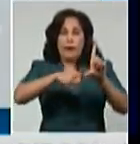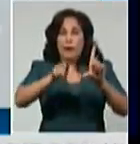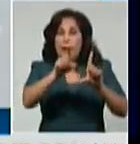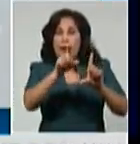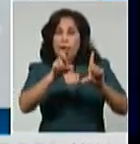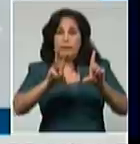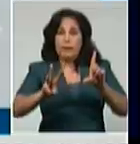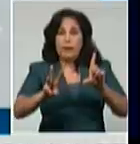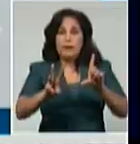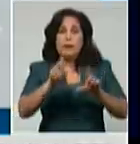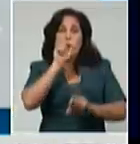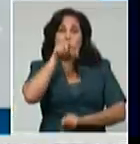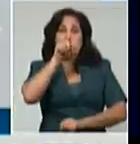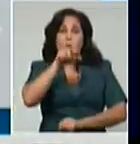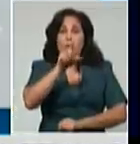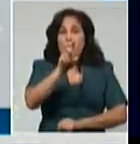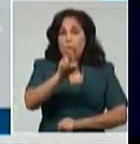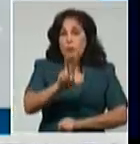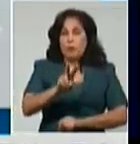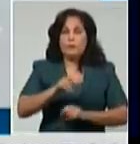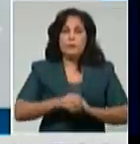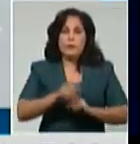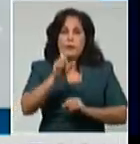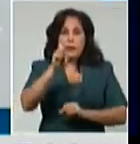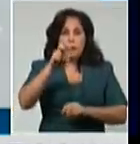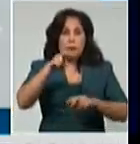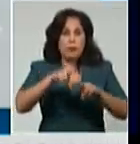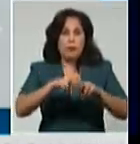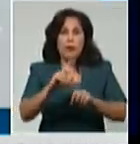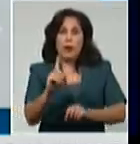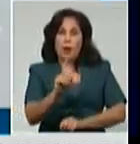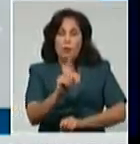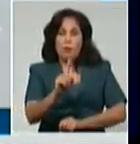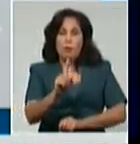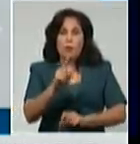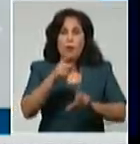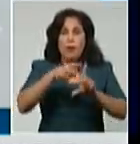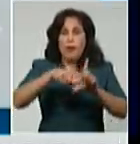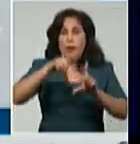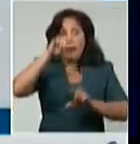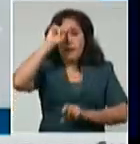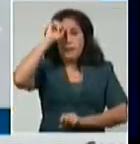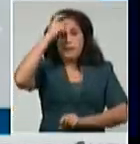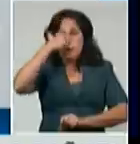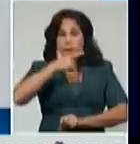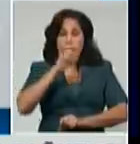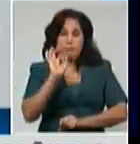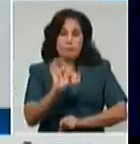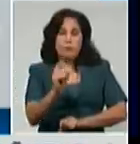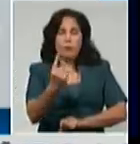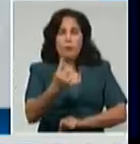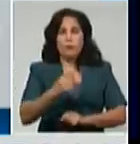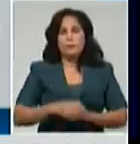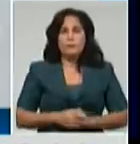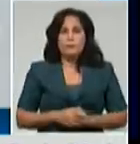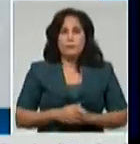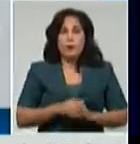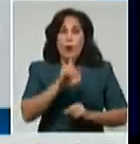municipio Cotorro 2, de Centro Habana 1 y de La Lisa 1. Los 11 casos que